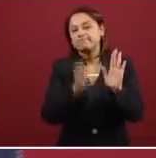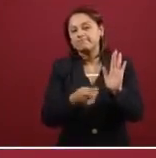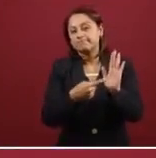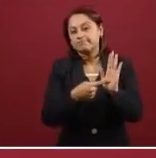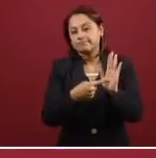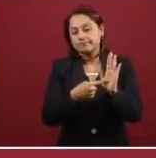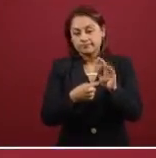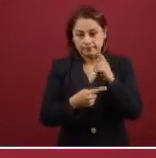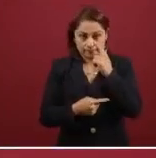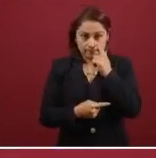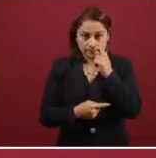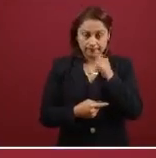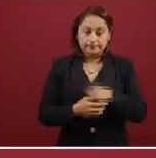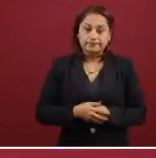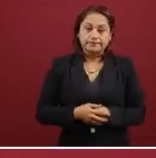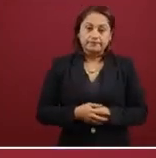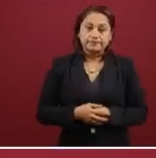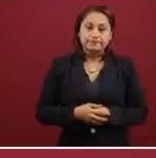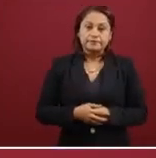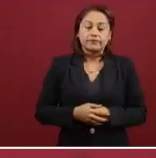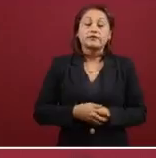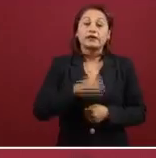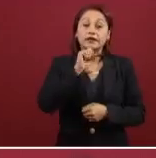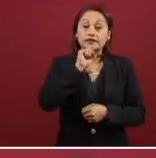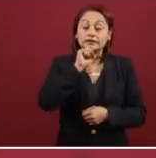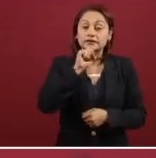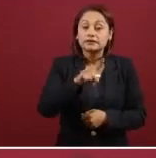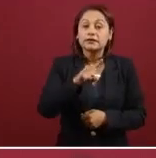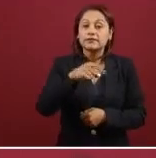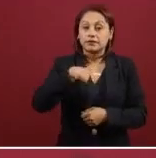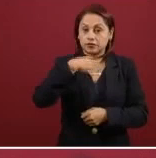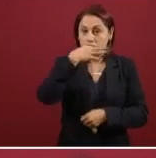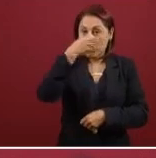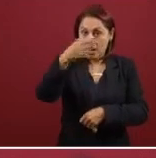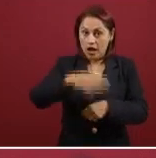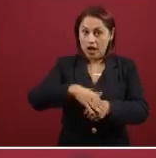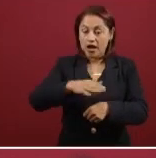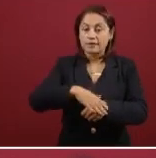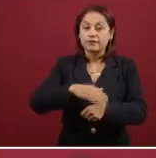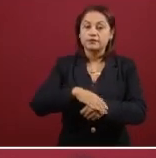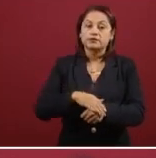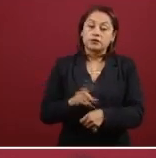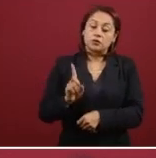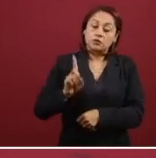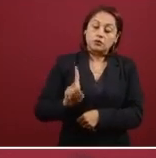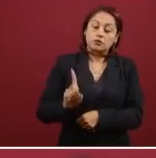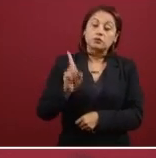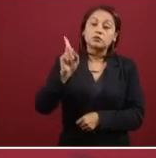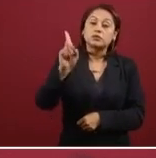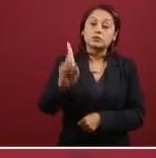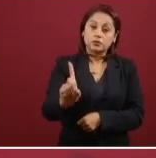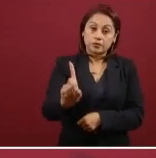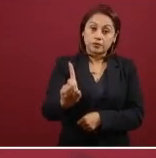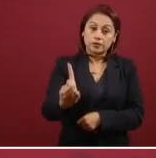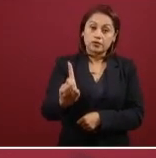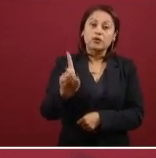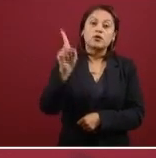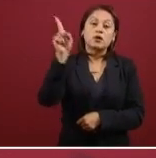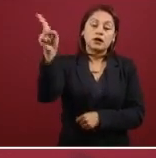próxima subasta va a ser de este domingo en 8, en Los